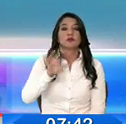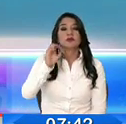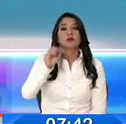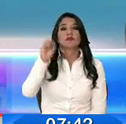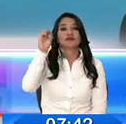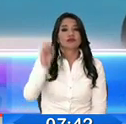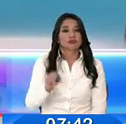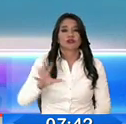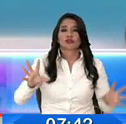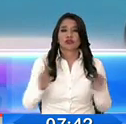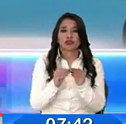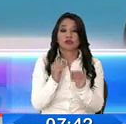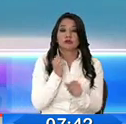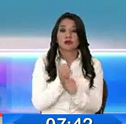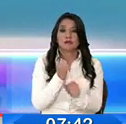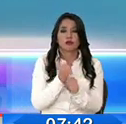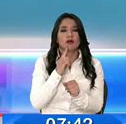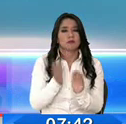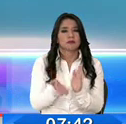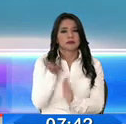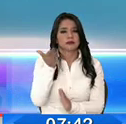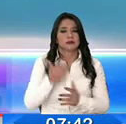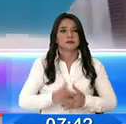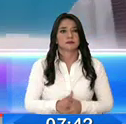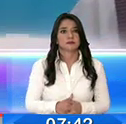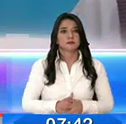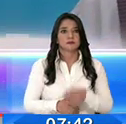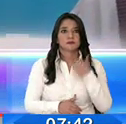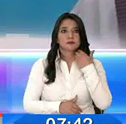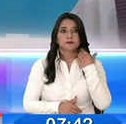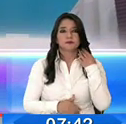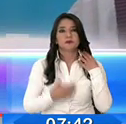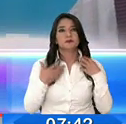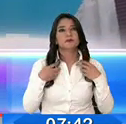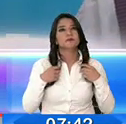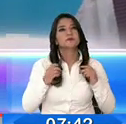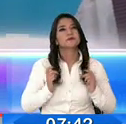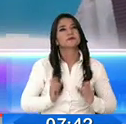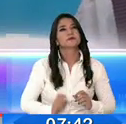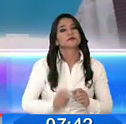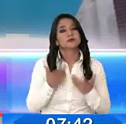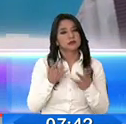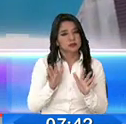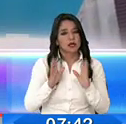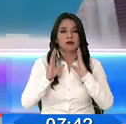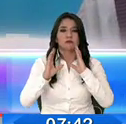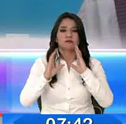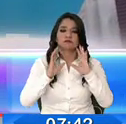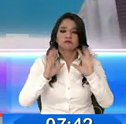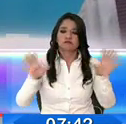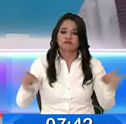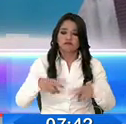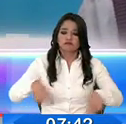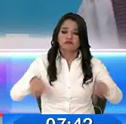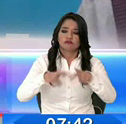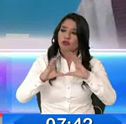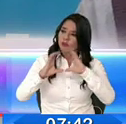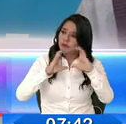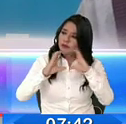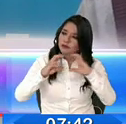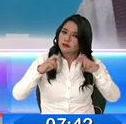ciento de la fuerza total laboral o tal vez un poco más se han abierto canales para sentarse de nuevo